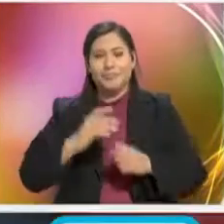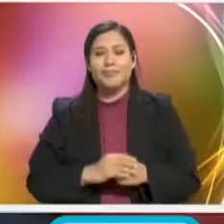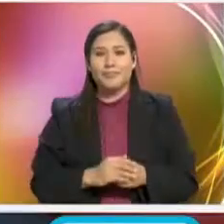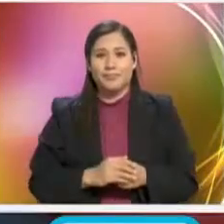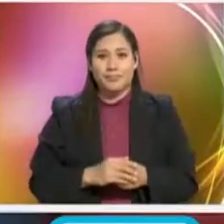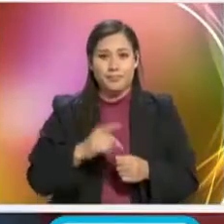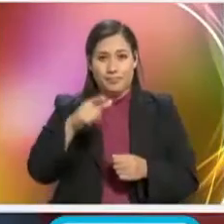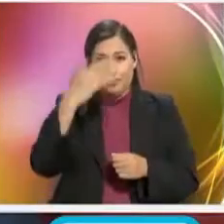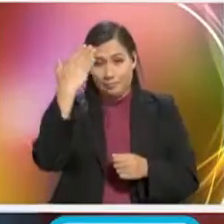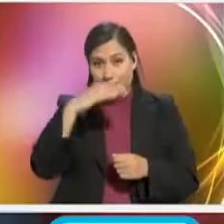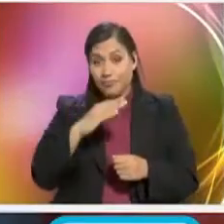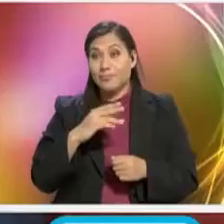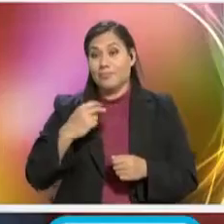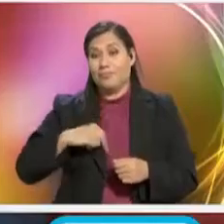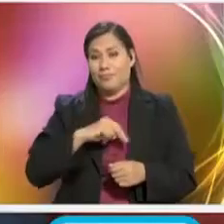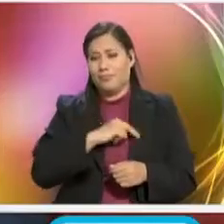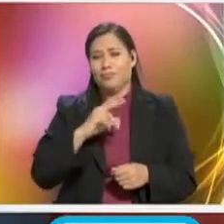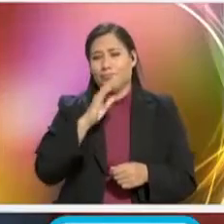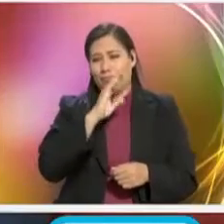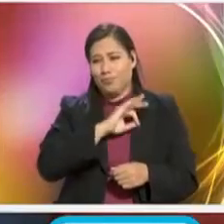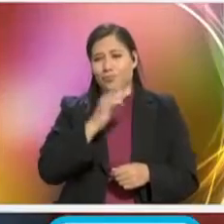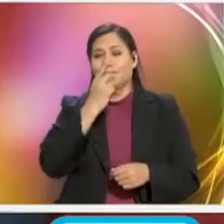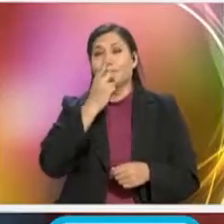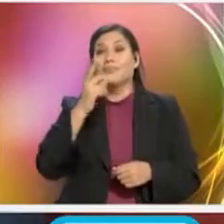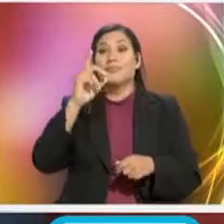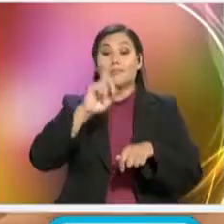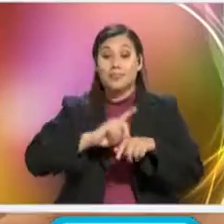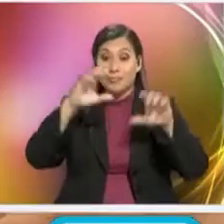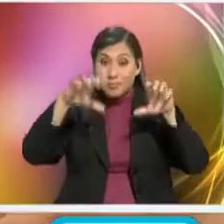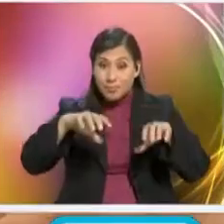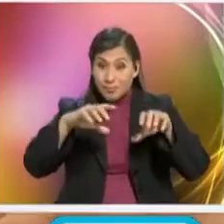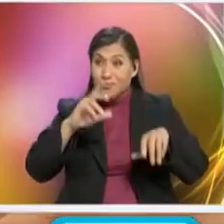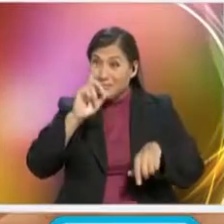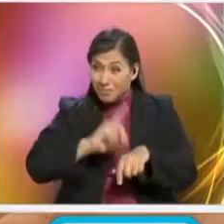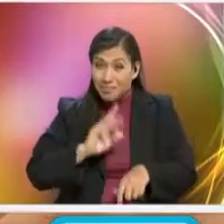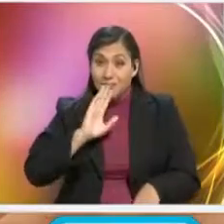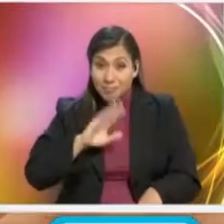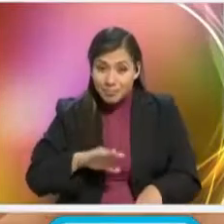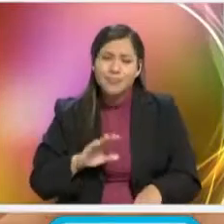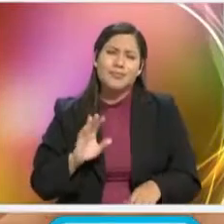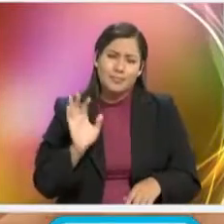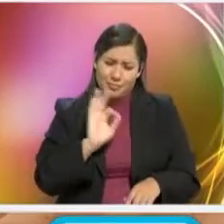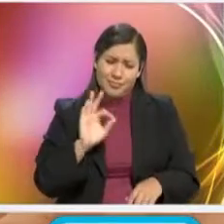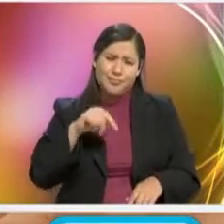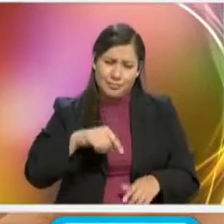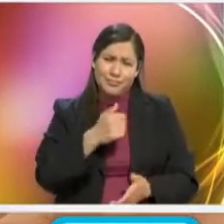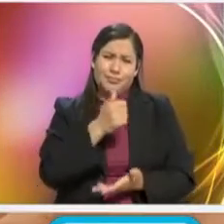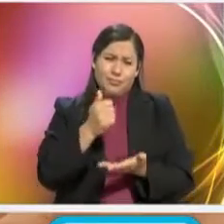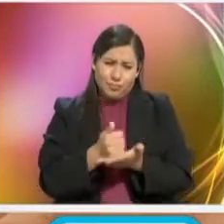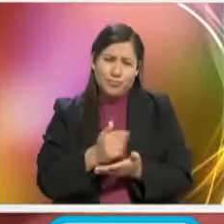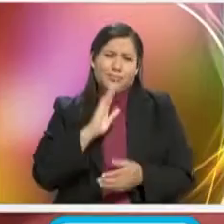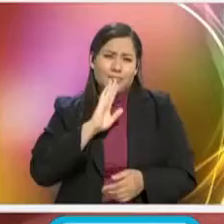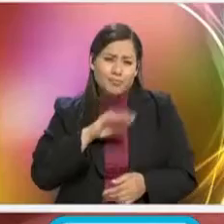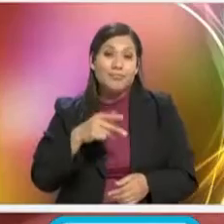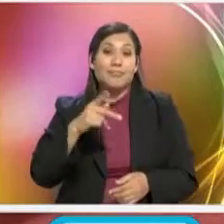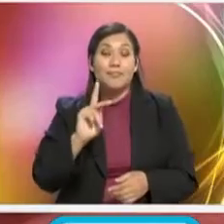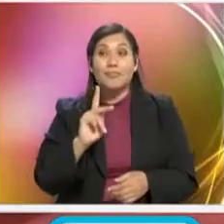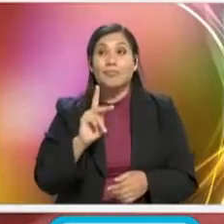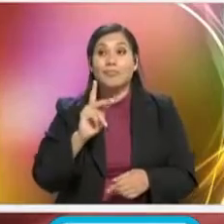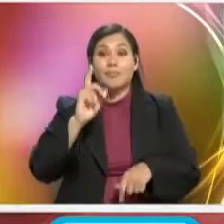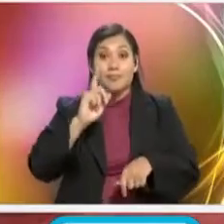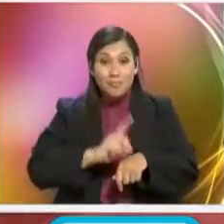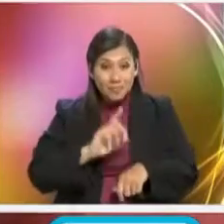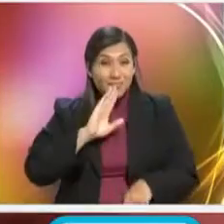¿sabes lo que sí no? Lo no podemos decir es que un día lluvioso es un mal día. Es un mal día en la ciudad, quizás, eso definitivamente, pero Sí. No es un mal